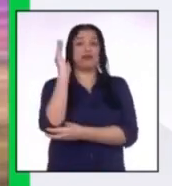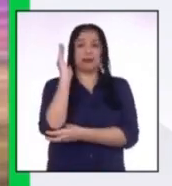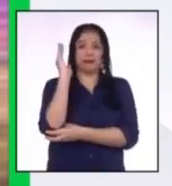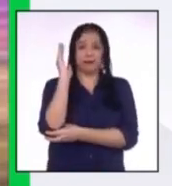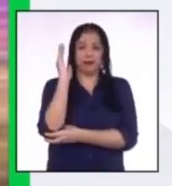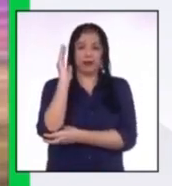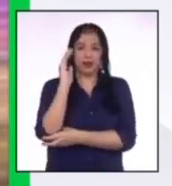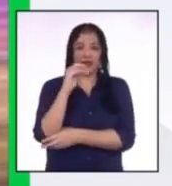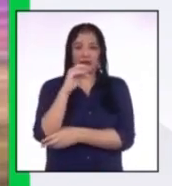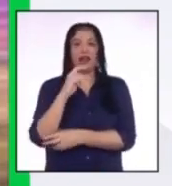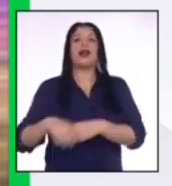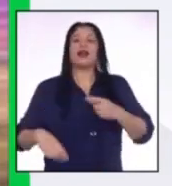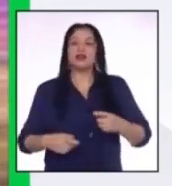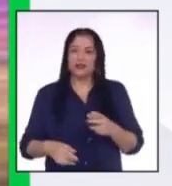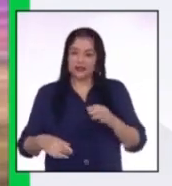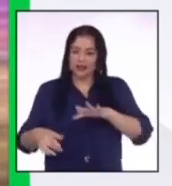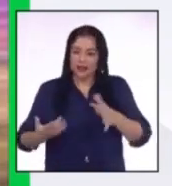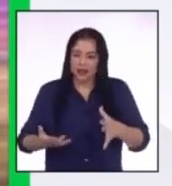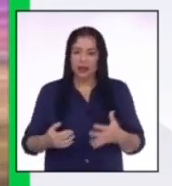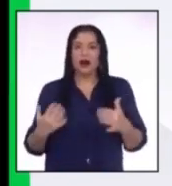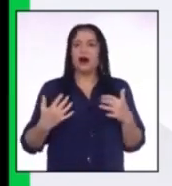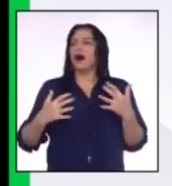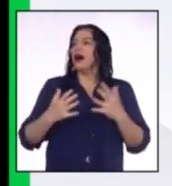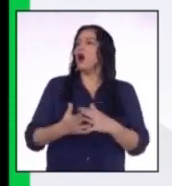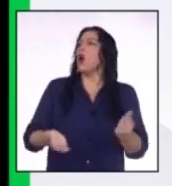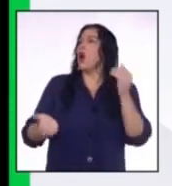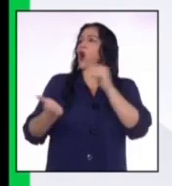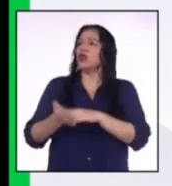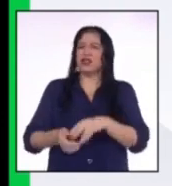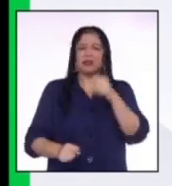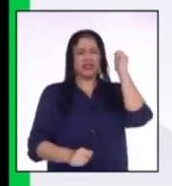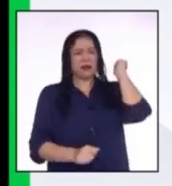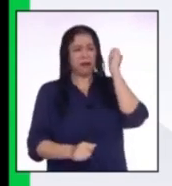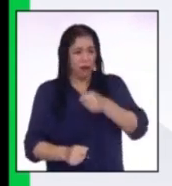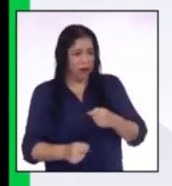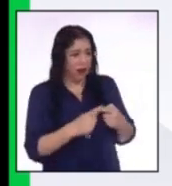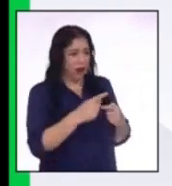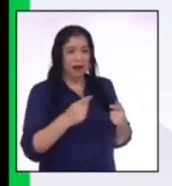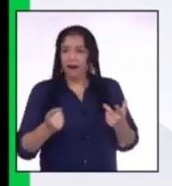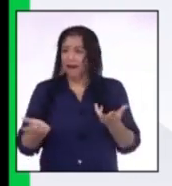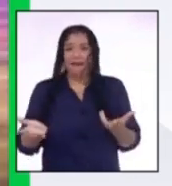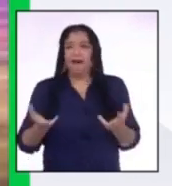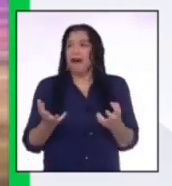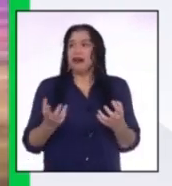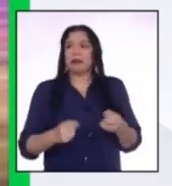se pone en pie otra vez y está nervioso a qué horas viene ese tiempo